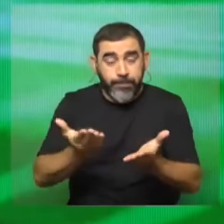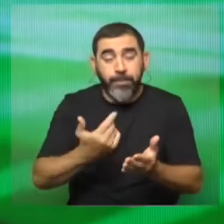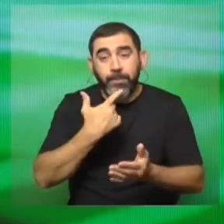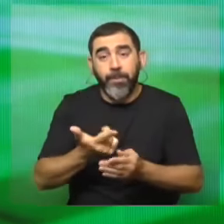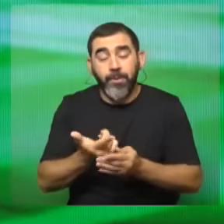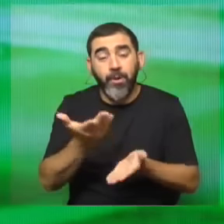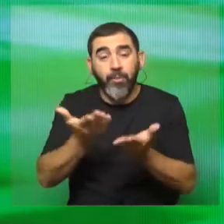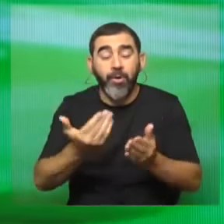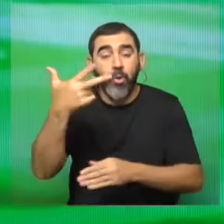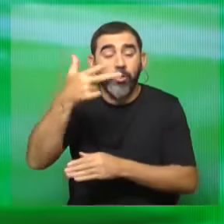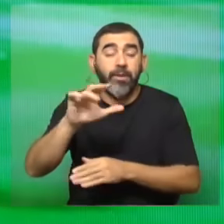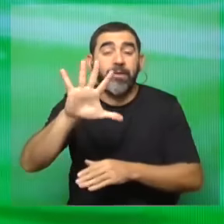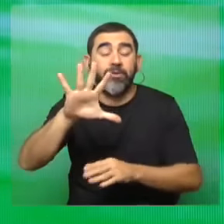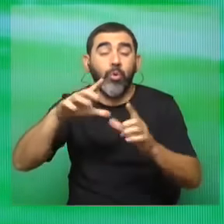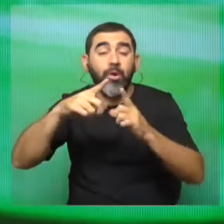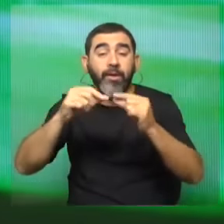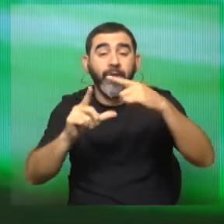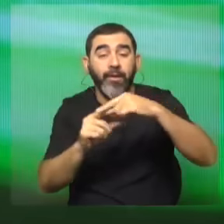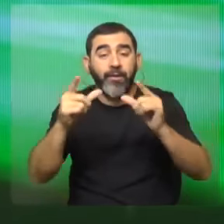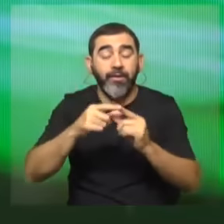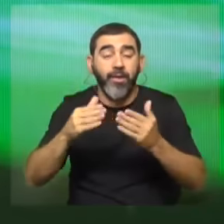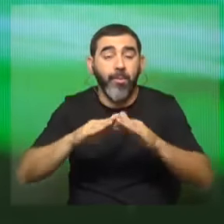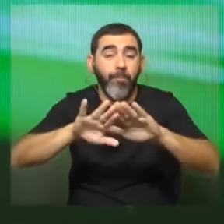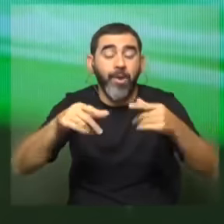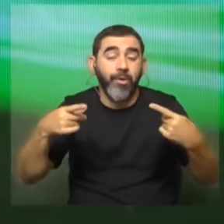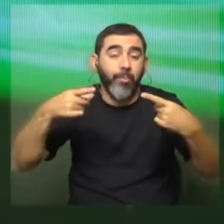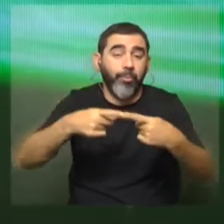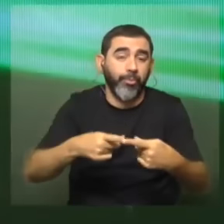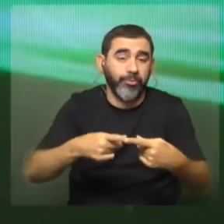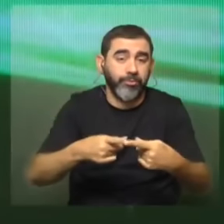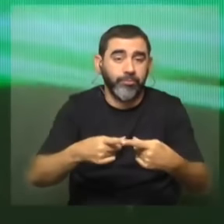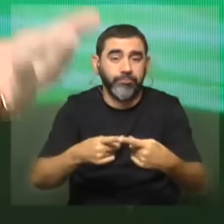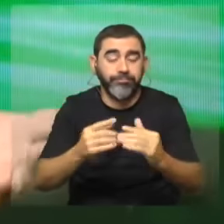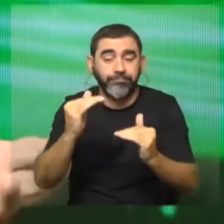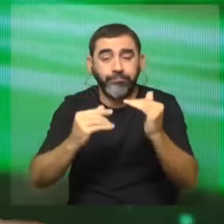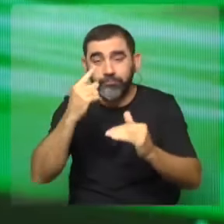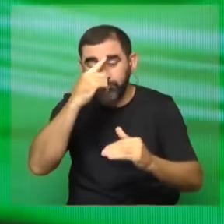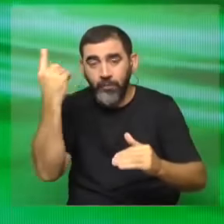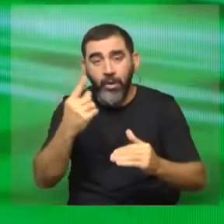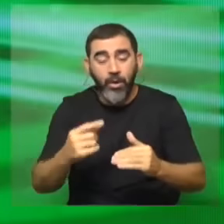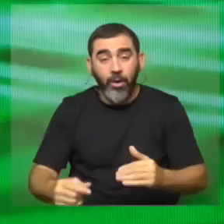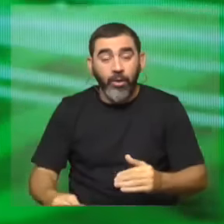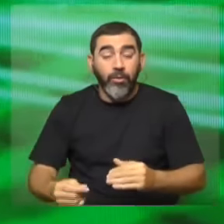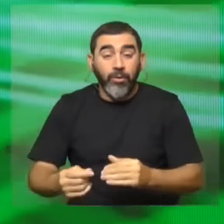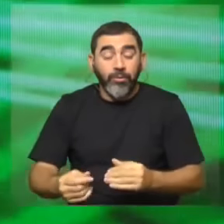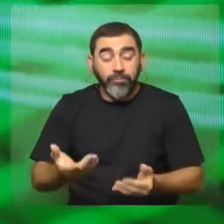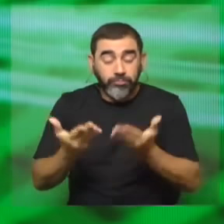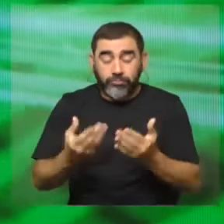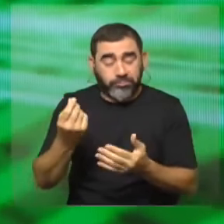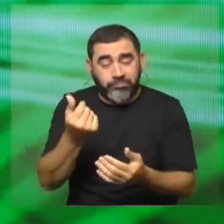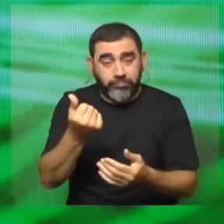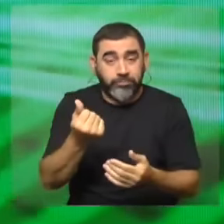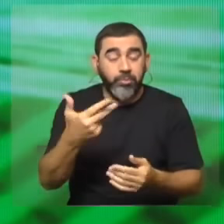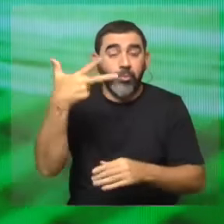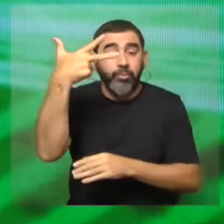comparar un hotel cinco estrellas de un balneario como punta de que tiene un nivel internacional tenemos que comparar con los precios de